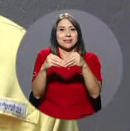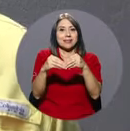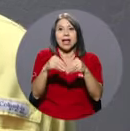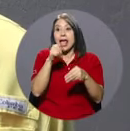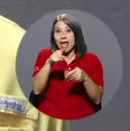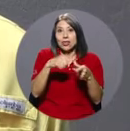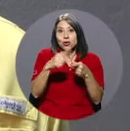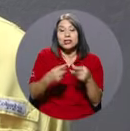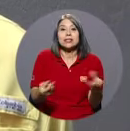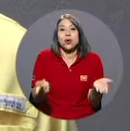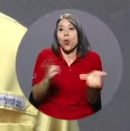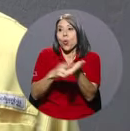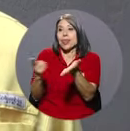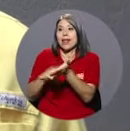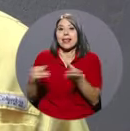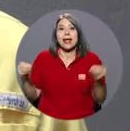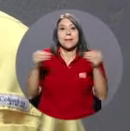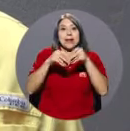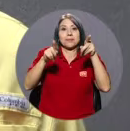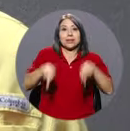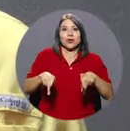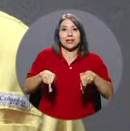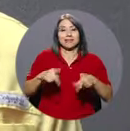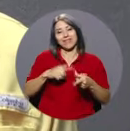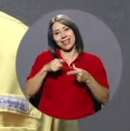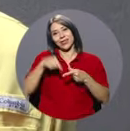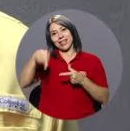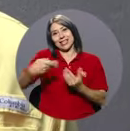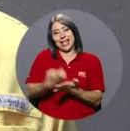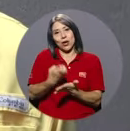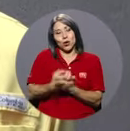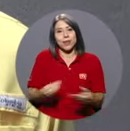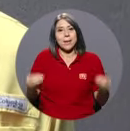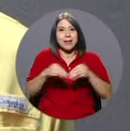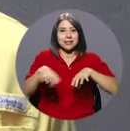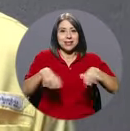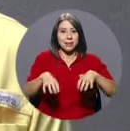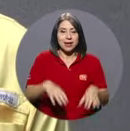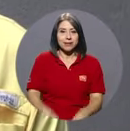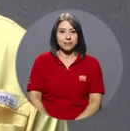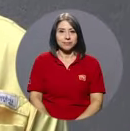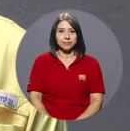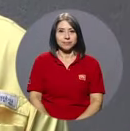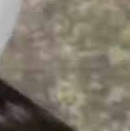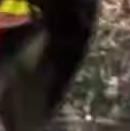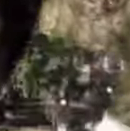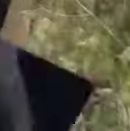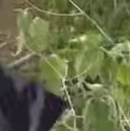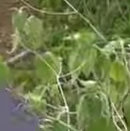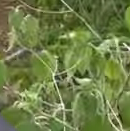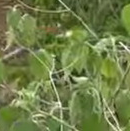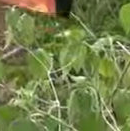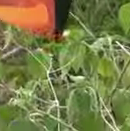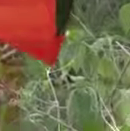eso contratarían más empleo y haríamos de esta economía una economía mucho más dinámica.